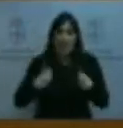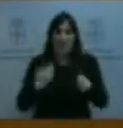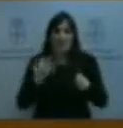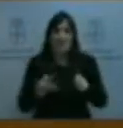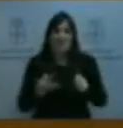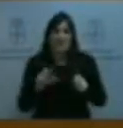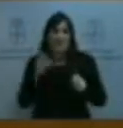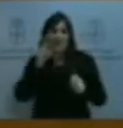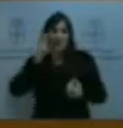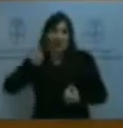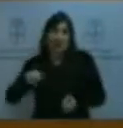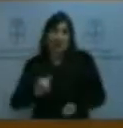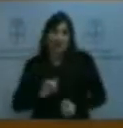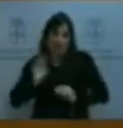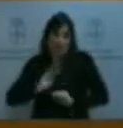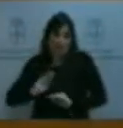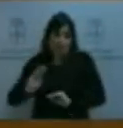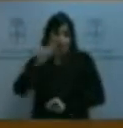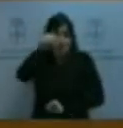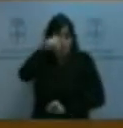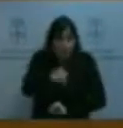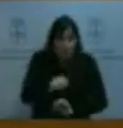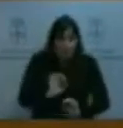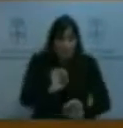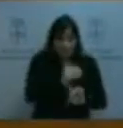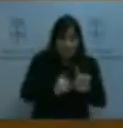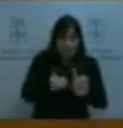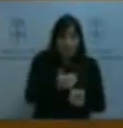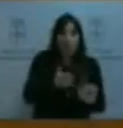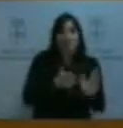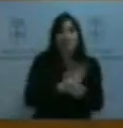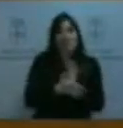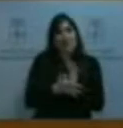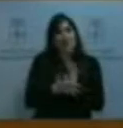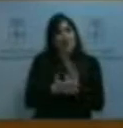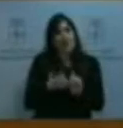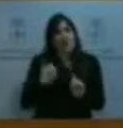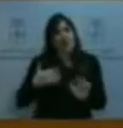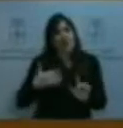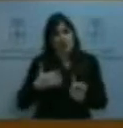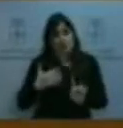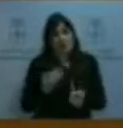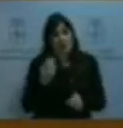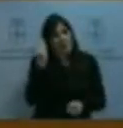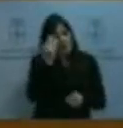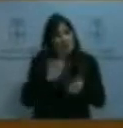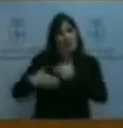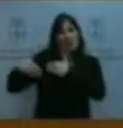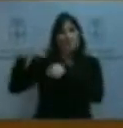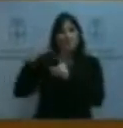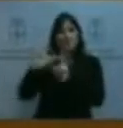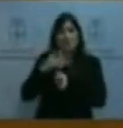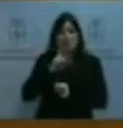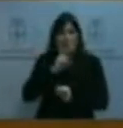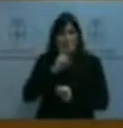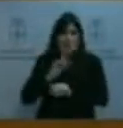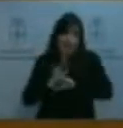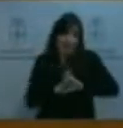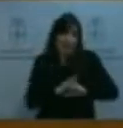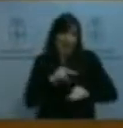quiere decir que no haya que hacer un poco de historia, y me refiero, con independencia de alguna otra intervención anterior, a que creo que fue por allá de enero